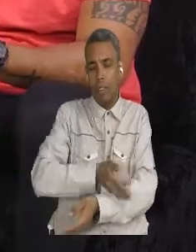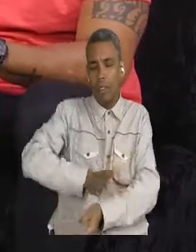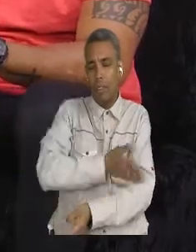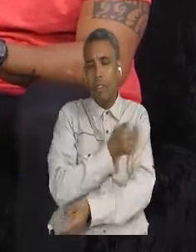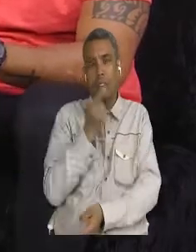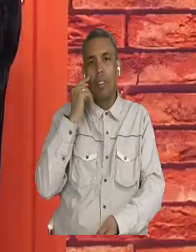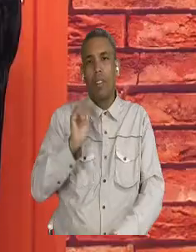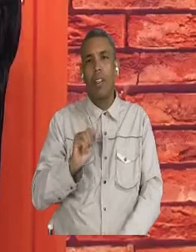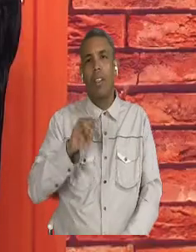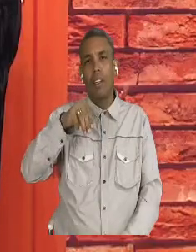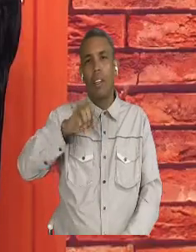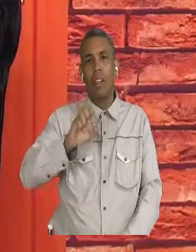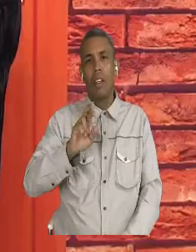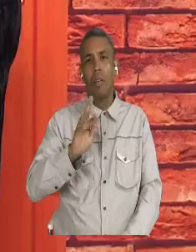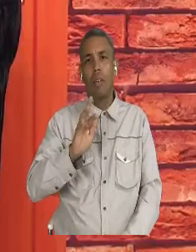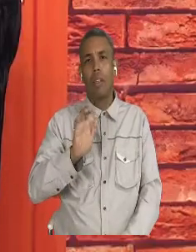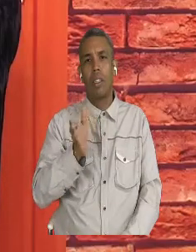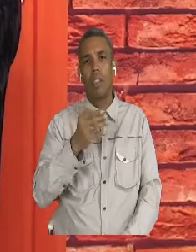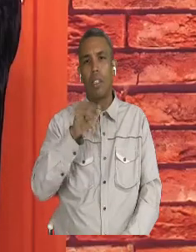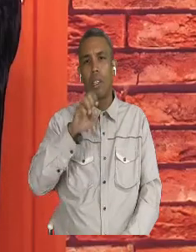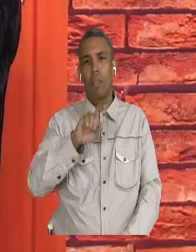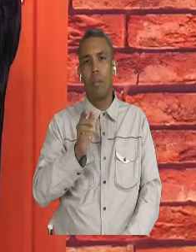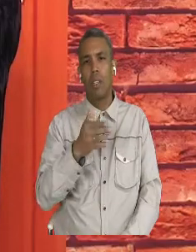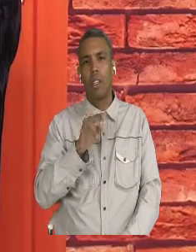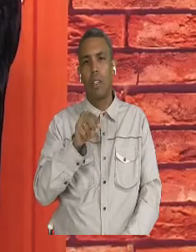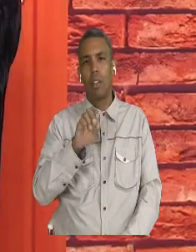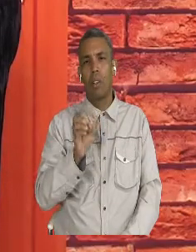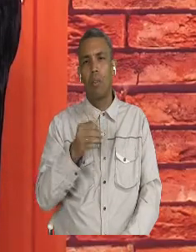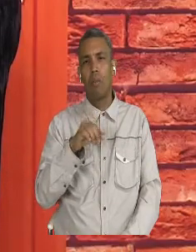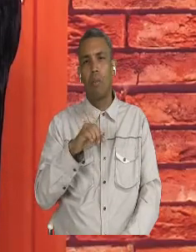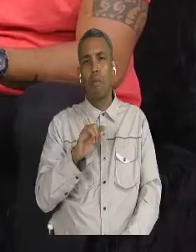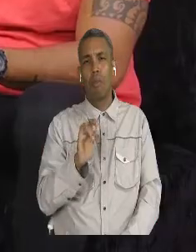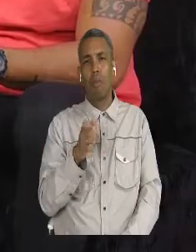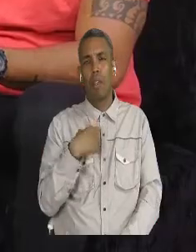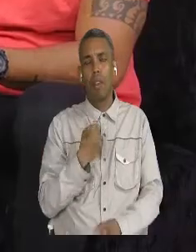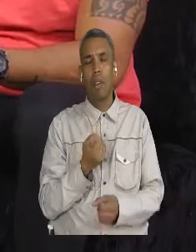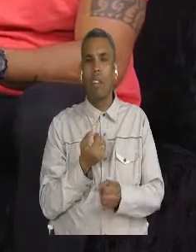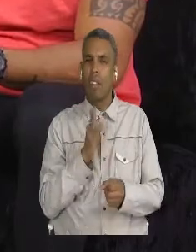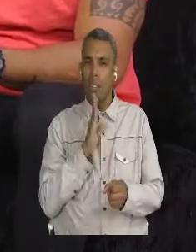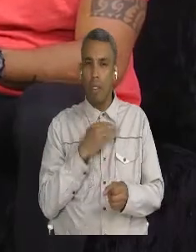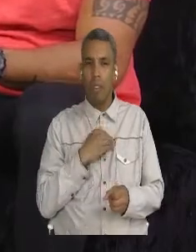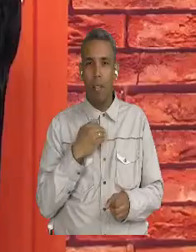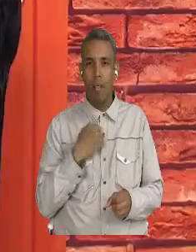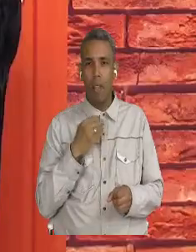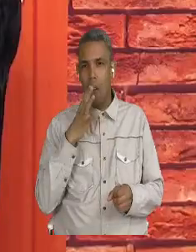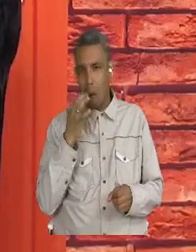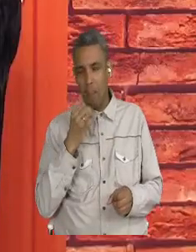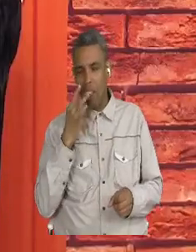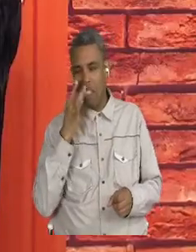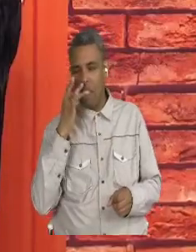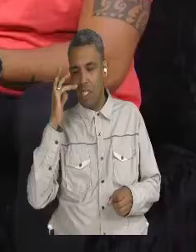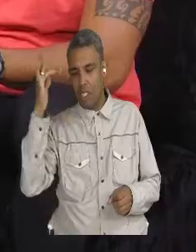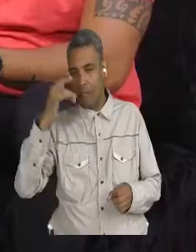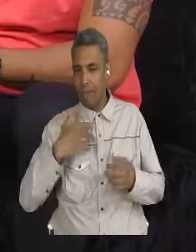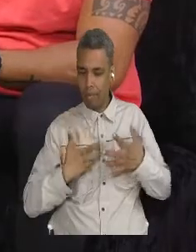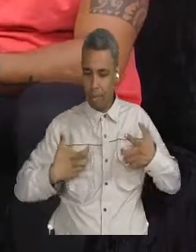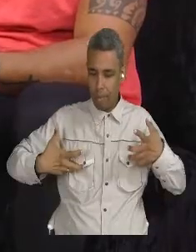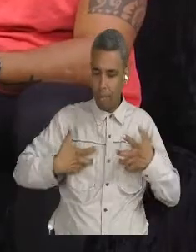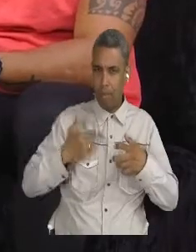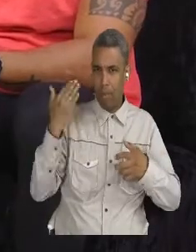pude, volaste. Diomedes Díaz. Muy bien, escucha bastante vallenato. Sí, de vez en cuando. Eso